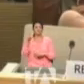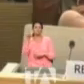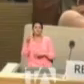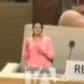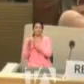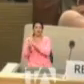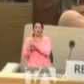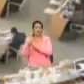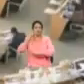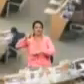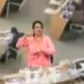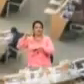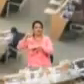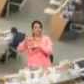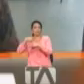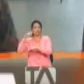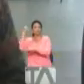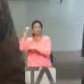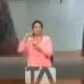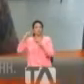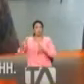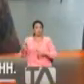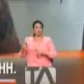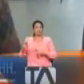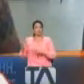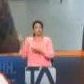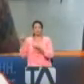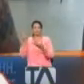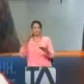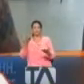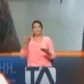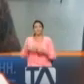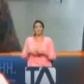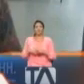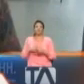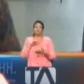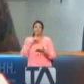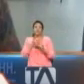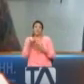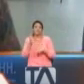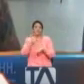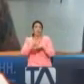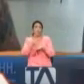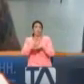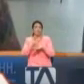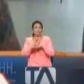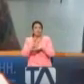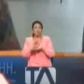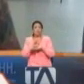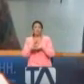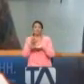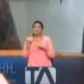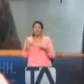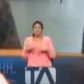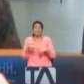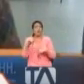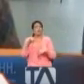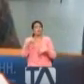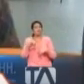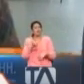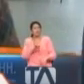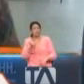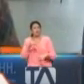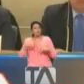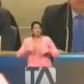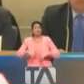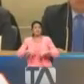la Plataforma por la Democracia y los Derechos Humanos. Quiso mostrar de que nada puede cambiar en Ecuador, todo debería seguir igual y fundamentalmente